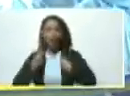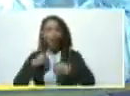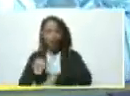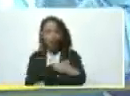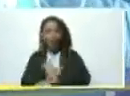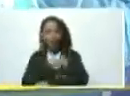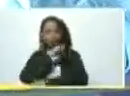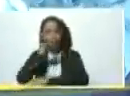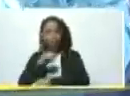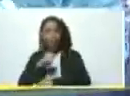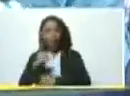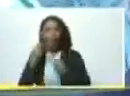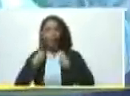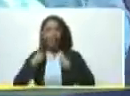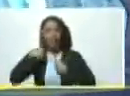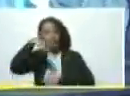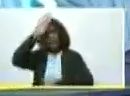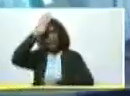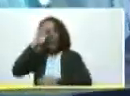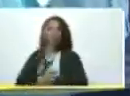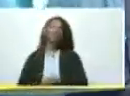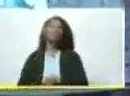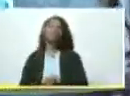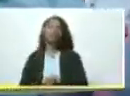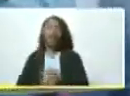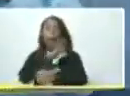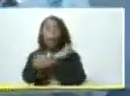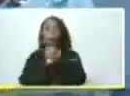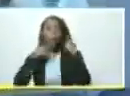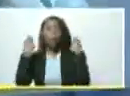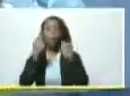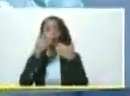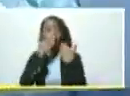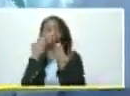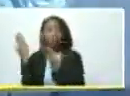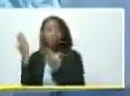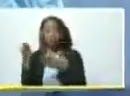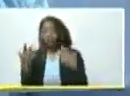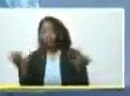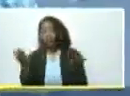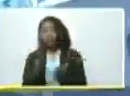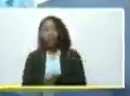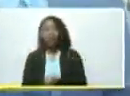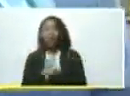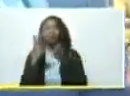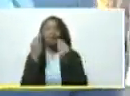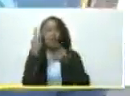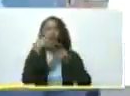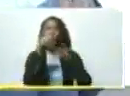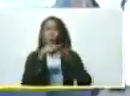Presidente. Que viva la Vega. Que viva la Vega, que viva sí, el pueblo popular. Bueno, aquí hay muchas cosas que